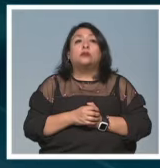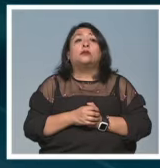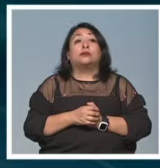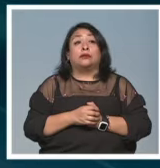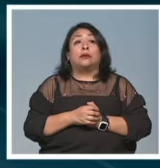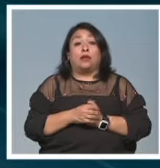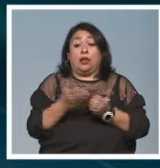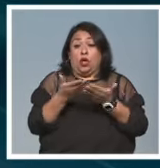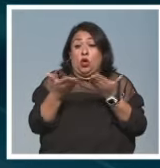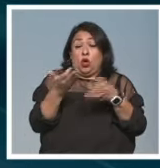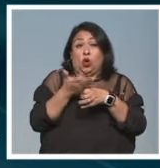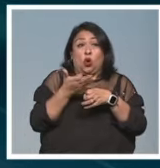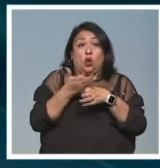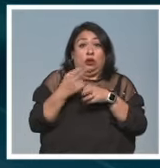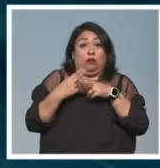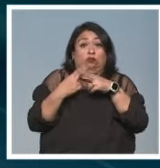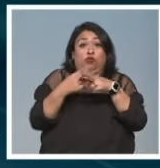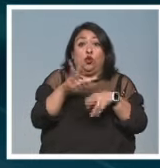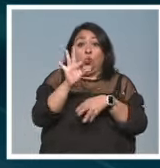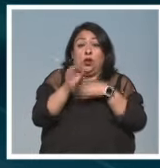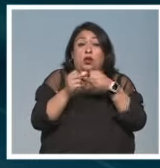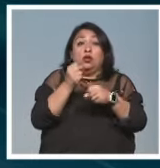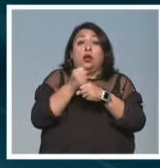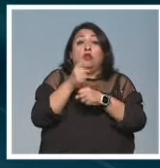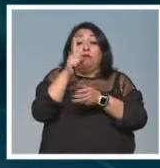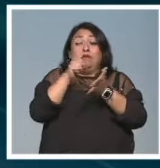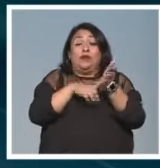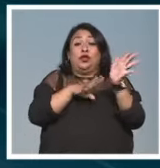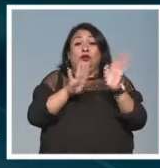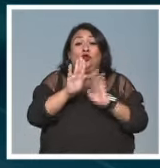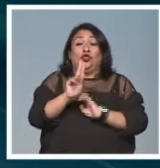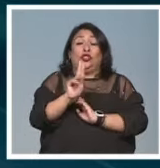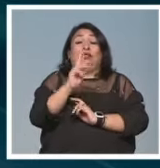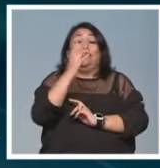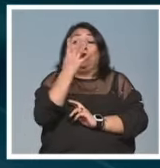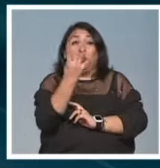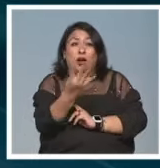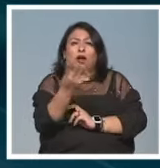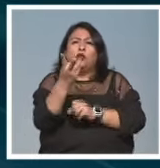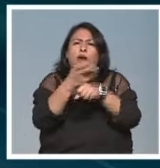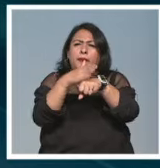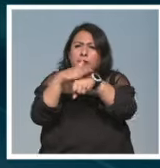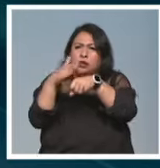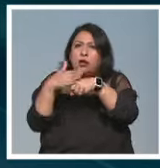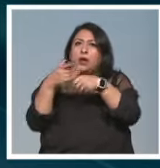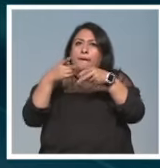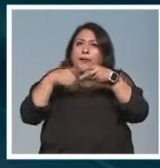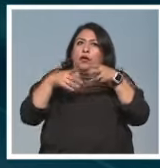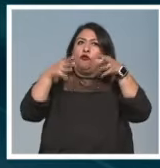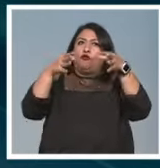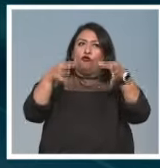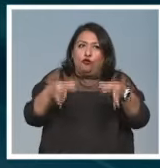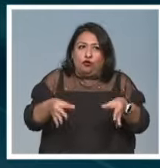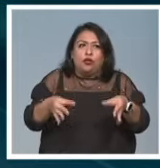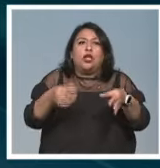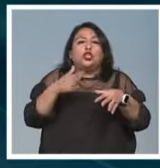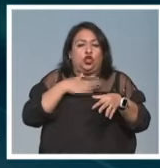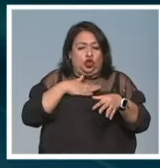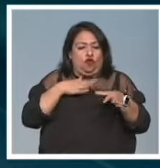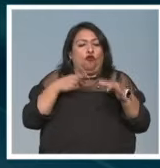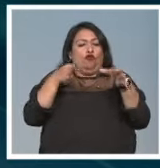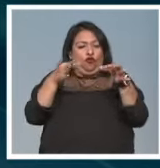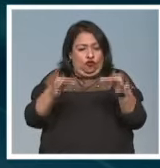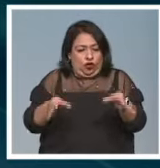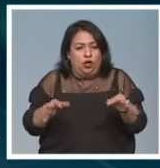Ya hasta este momento estamos cumpliendo 40 años, en 1984 hubo convocatoria, se forma, yo soy fundador de esa